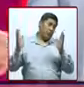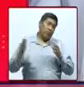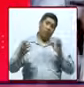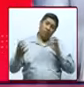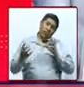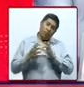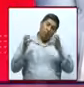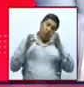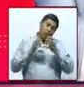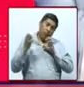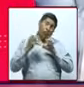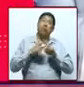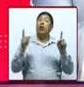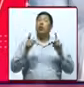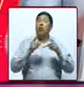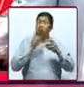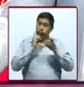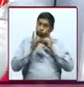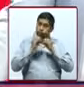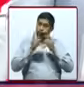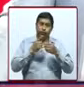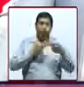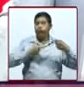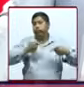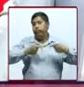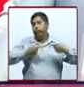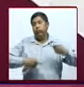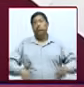lado, pero también diálogo, discusiones.